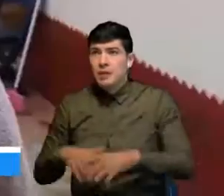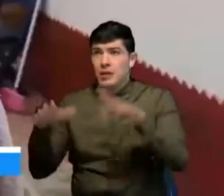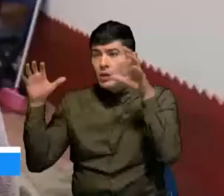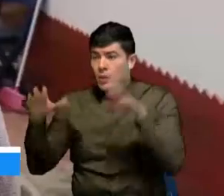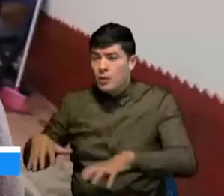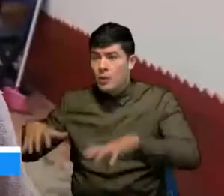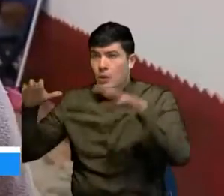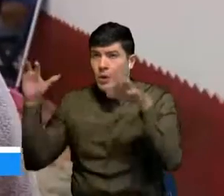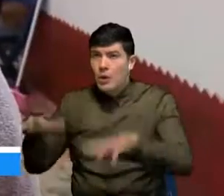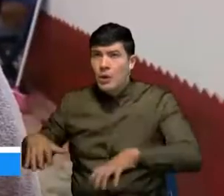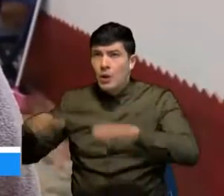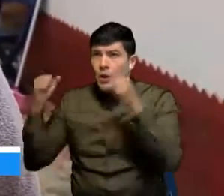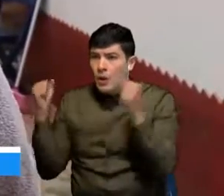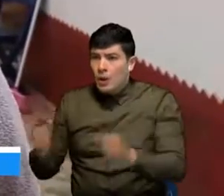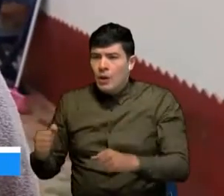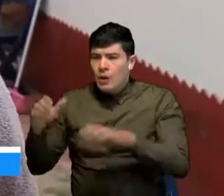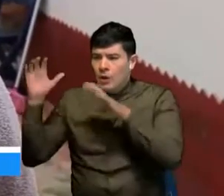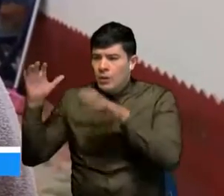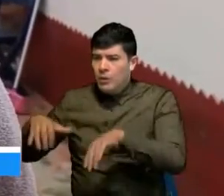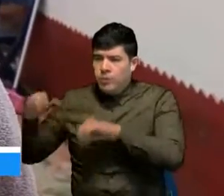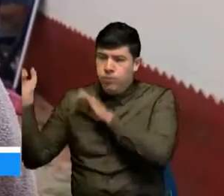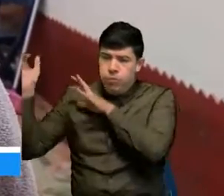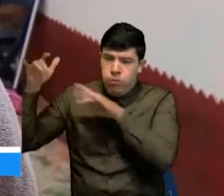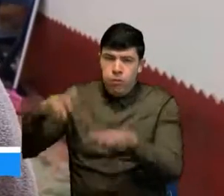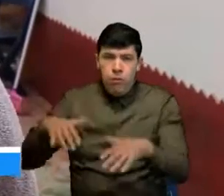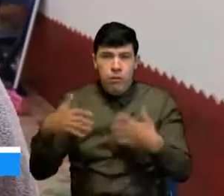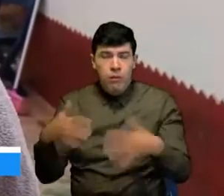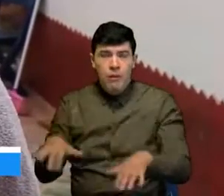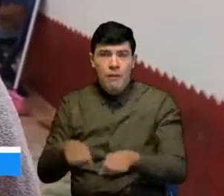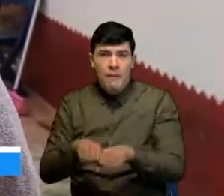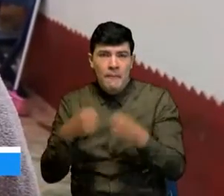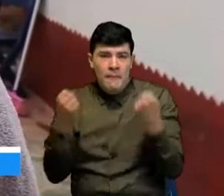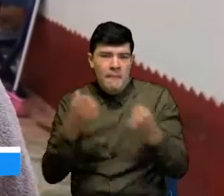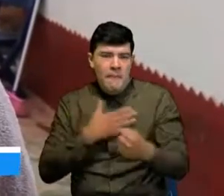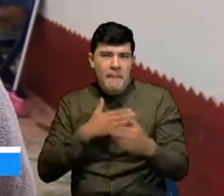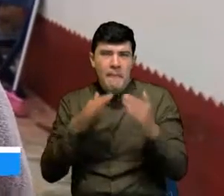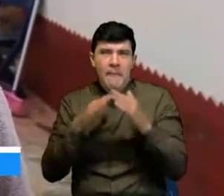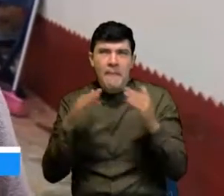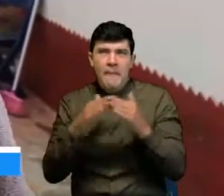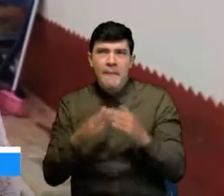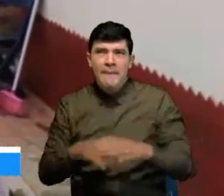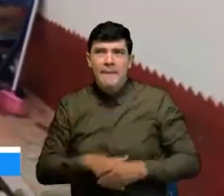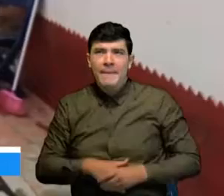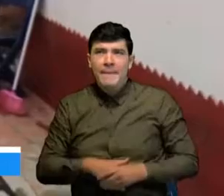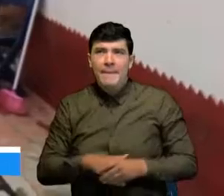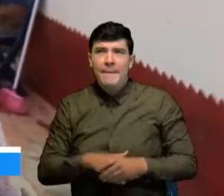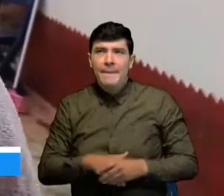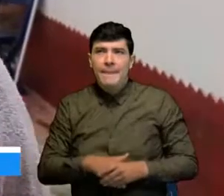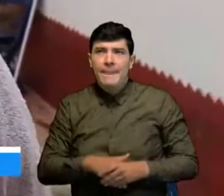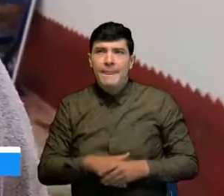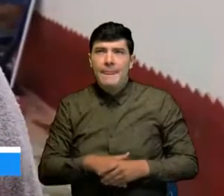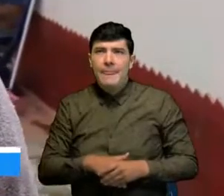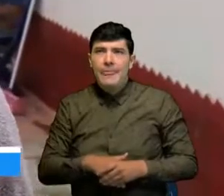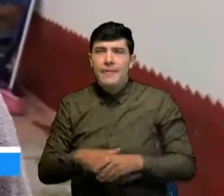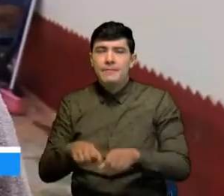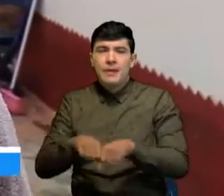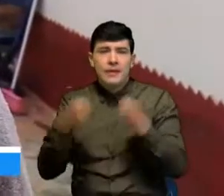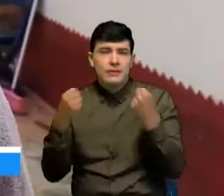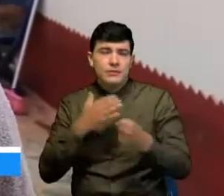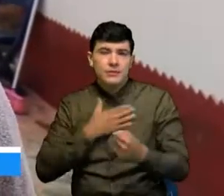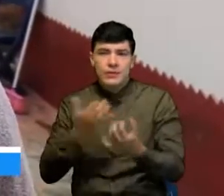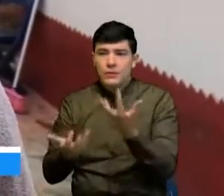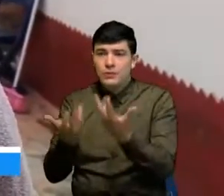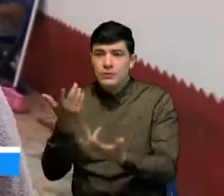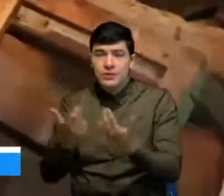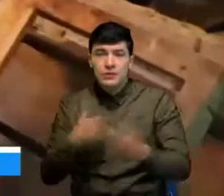y entonces éste se cayó el muro y destruyó la destruyó lo hay pues si hay